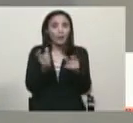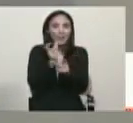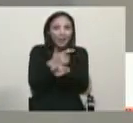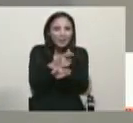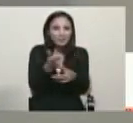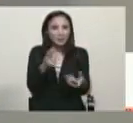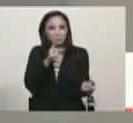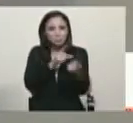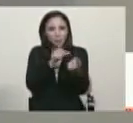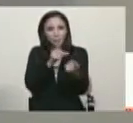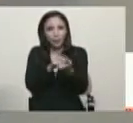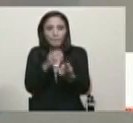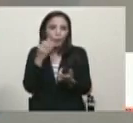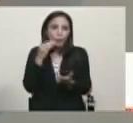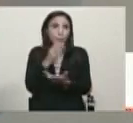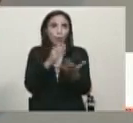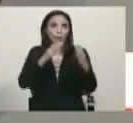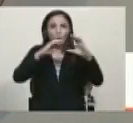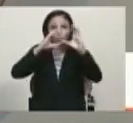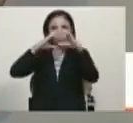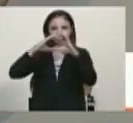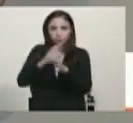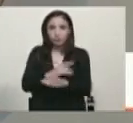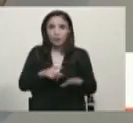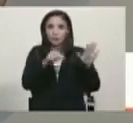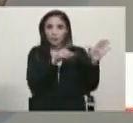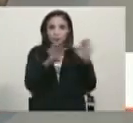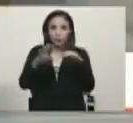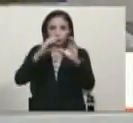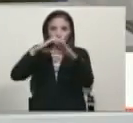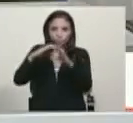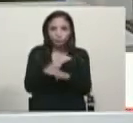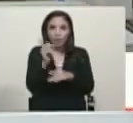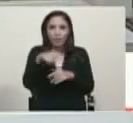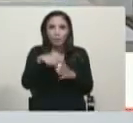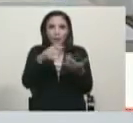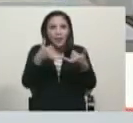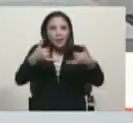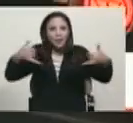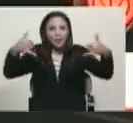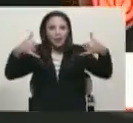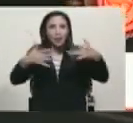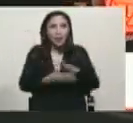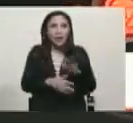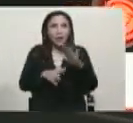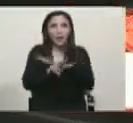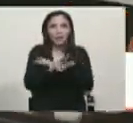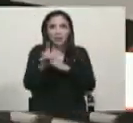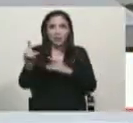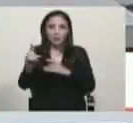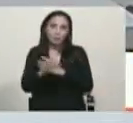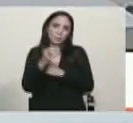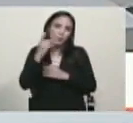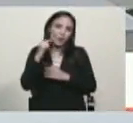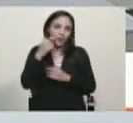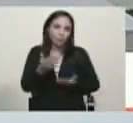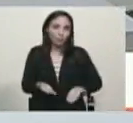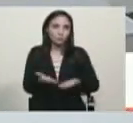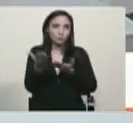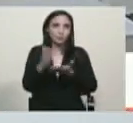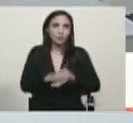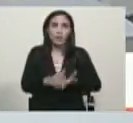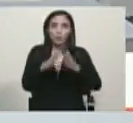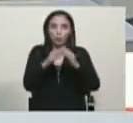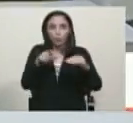que cuenta con un tomógrafo con 64 cortes y este acelerador lineal en 3D, que la radiación del paciente